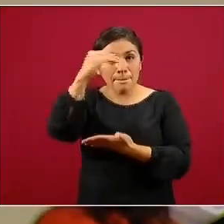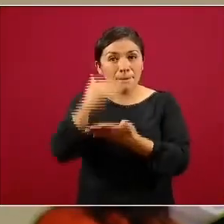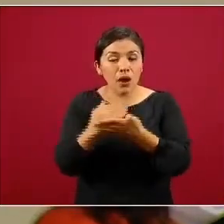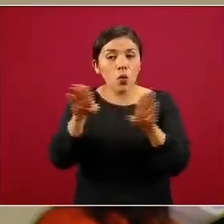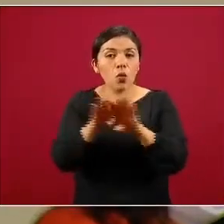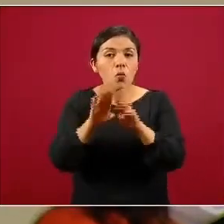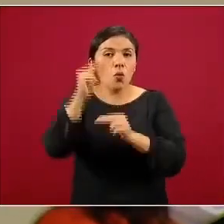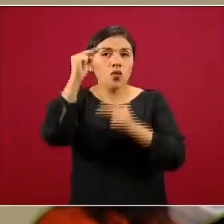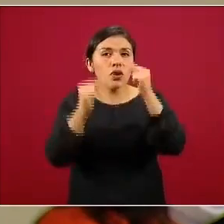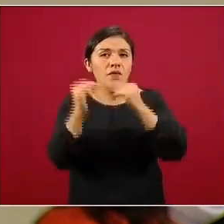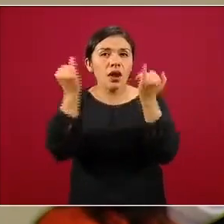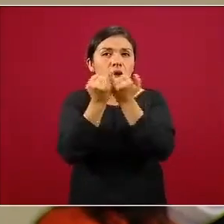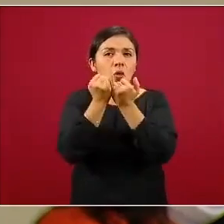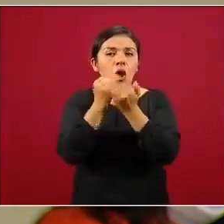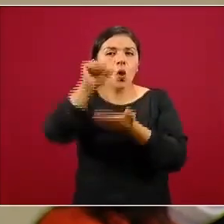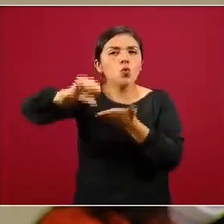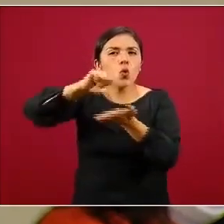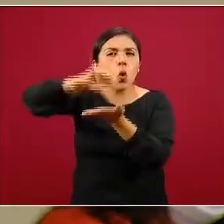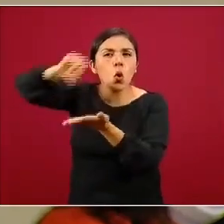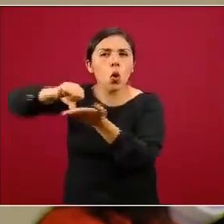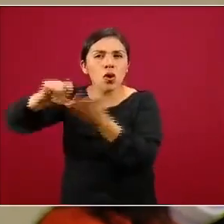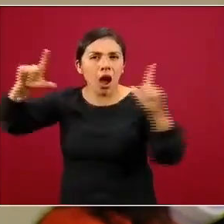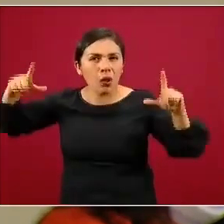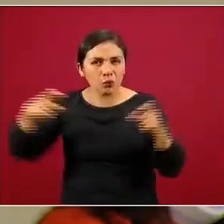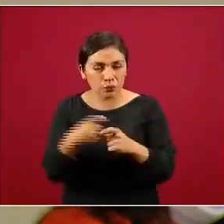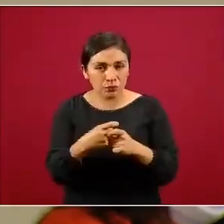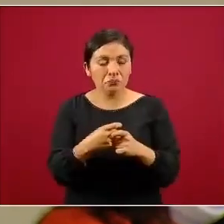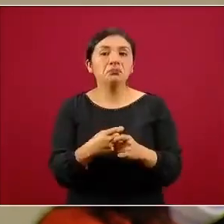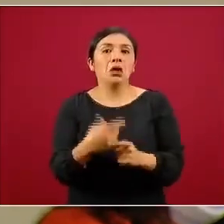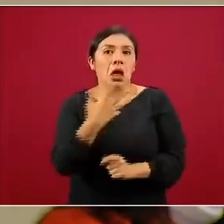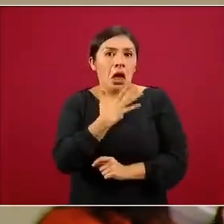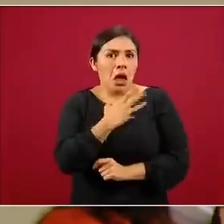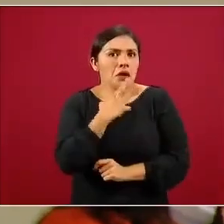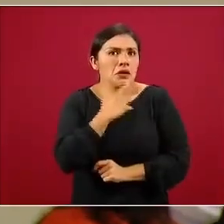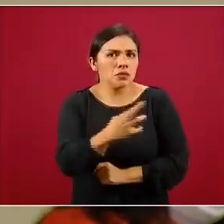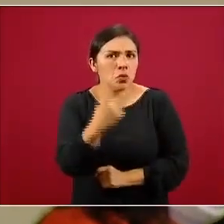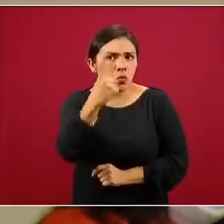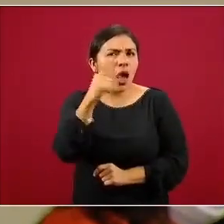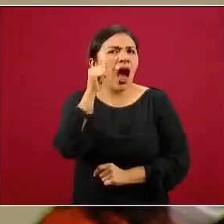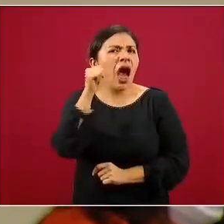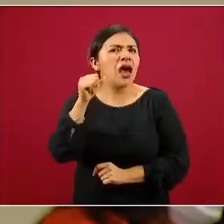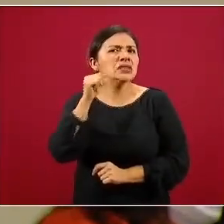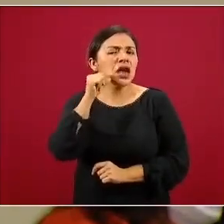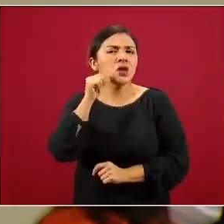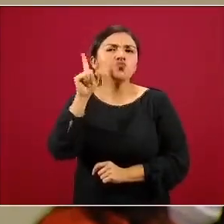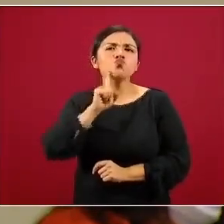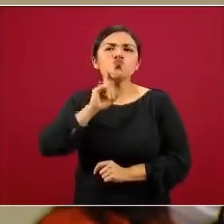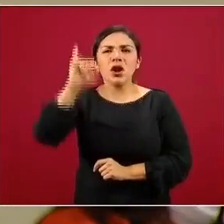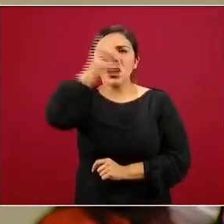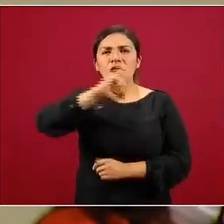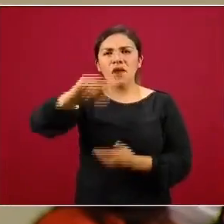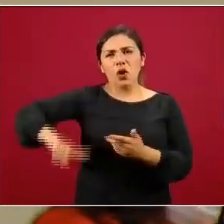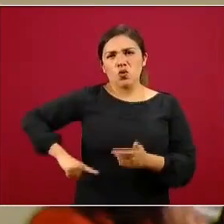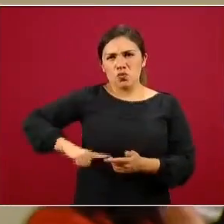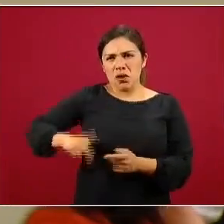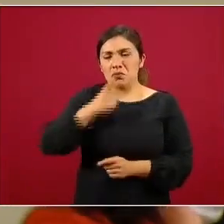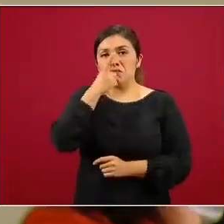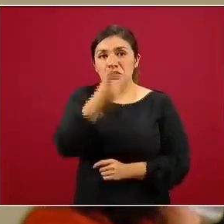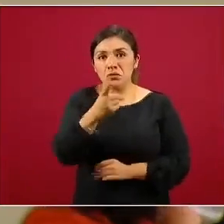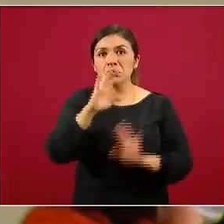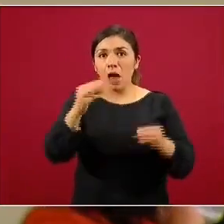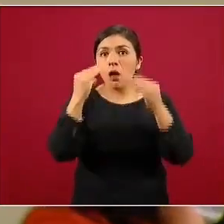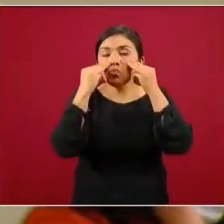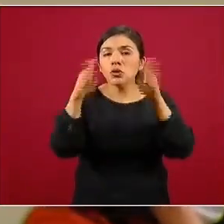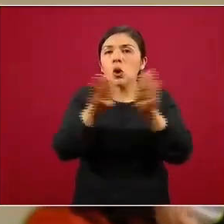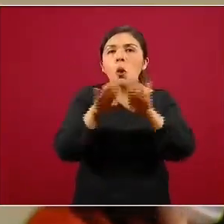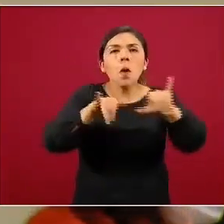nivel de colonia. Hay una respuesta que ayer da la jefa de gobierno, donde efectivamente se muestra